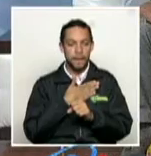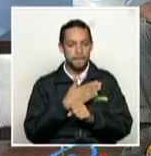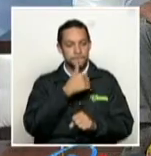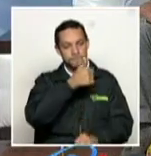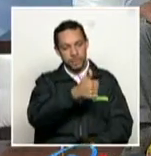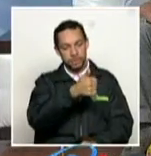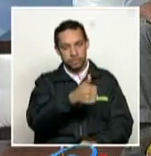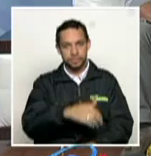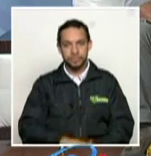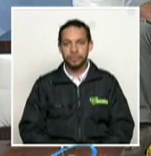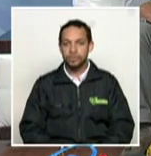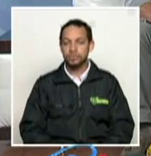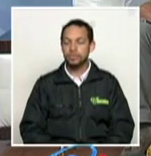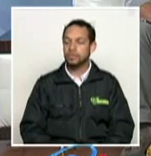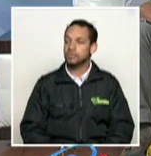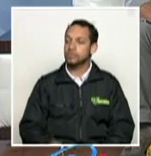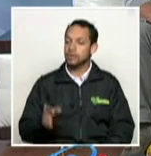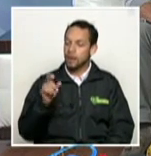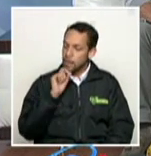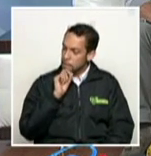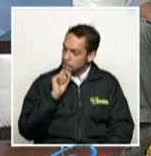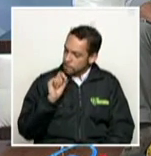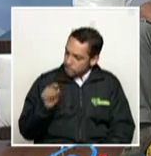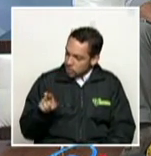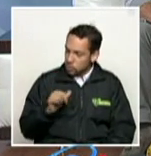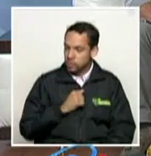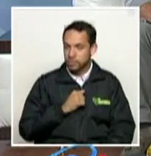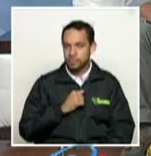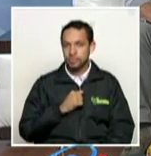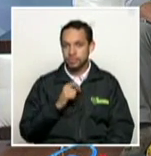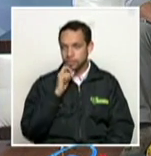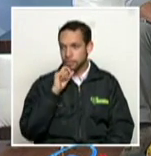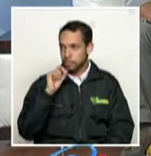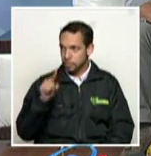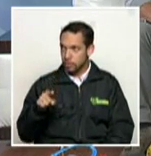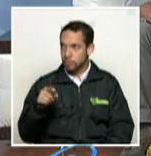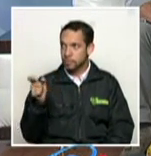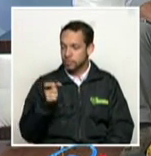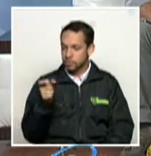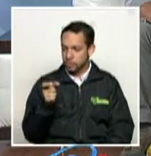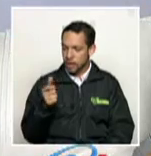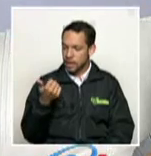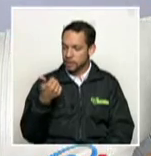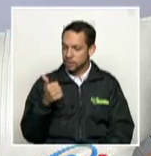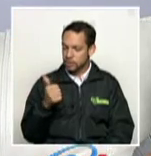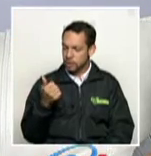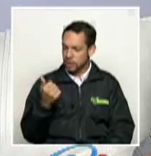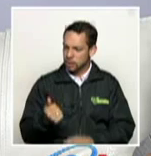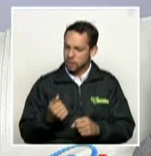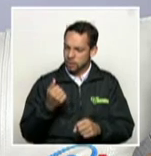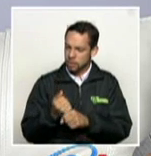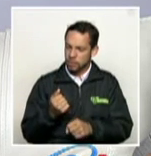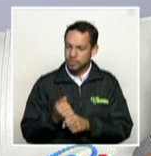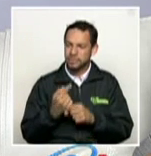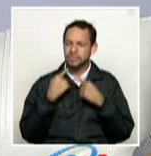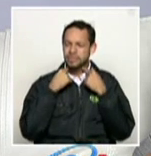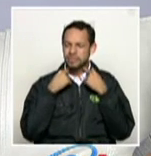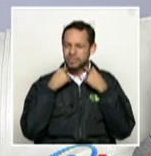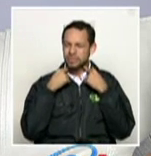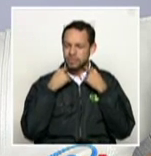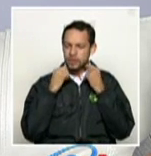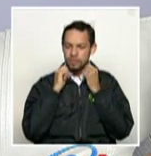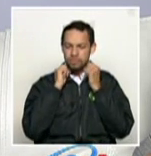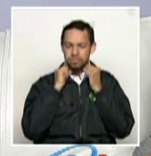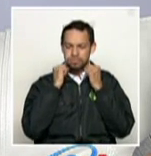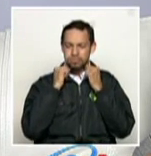gracias. Doctor Rojas, a ver, mi pregunta es la siguiente. Yo sufro desde hace 10 años, más o menos, de la tiroides.